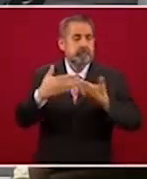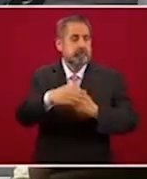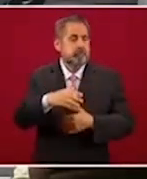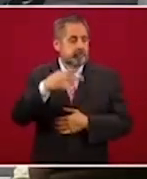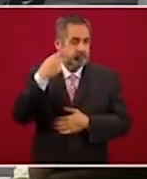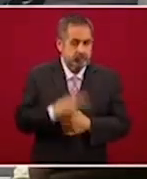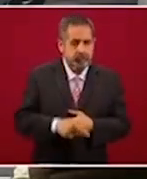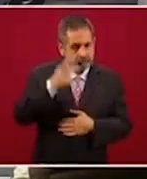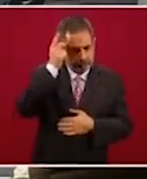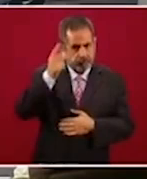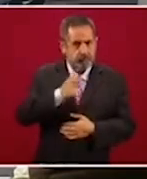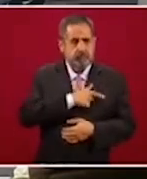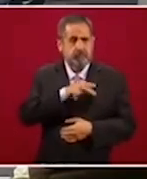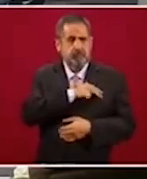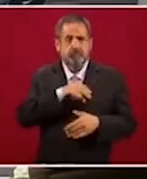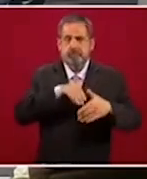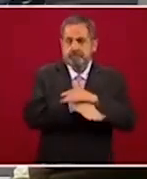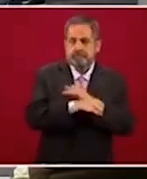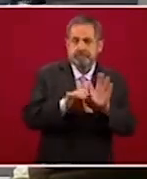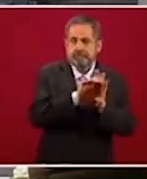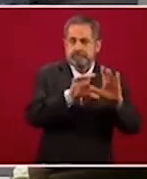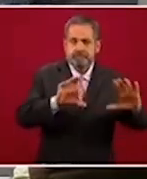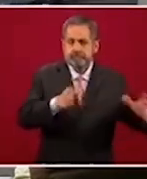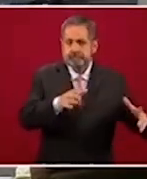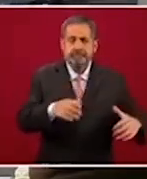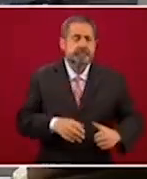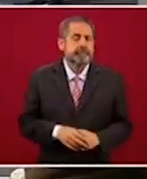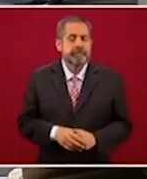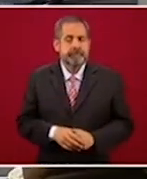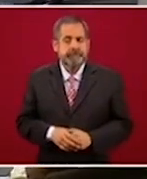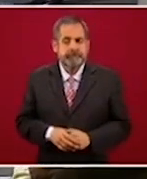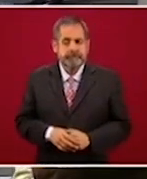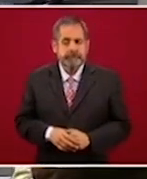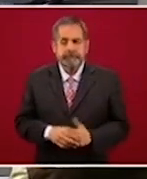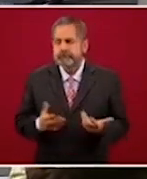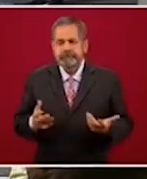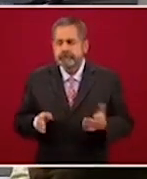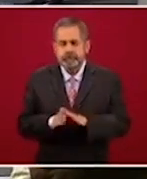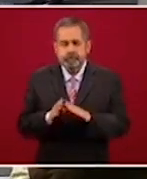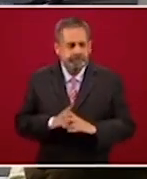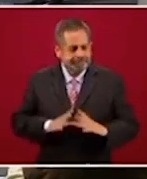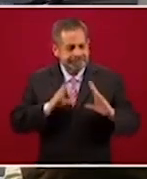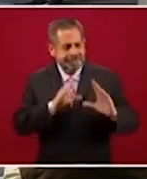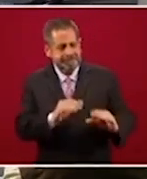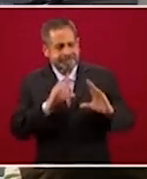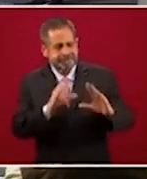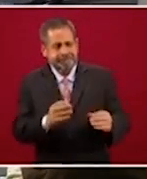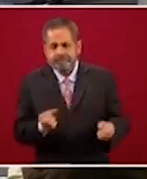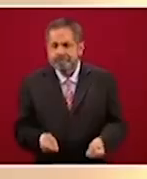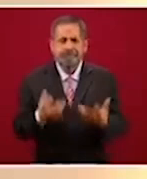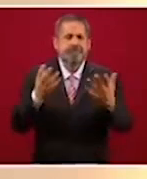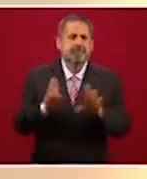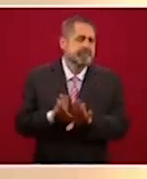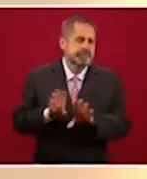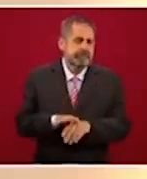nacional adelante cómo vamos en materia de capacitación seguimos